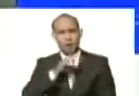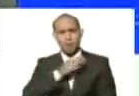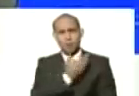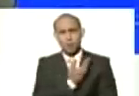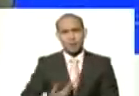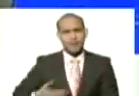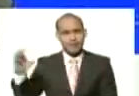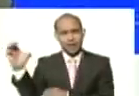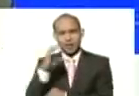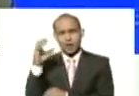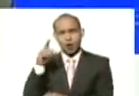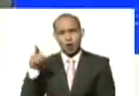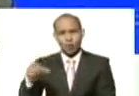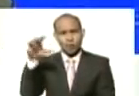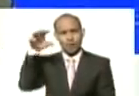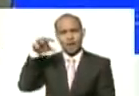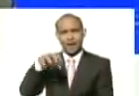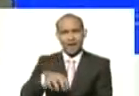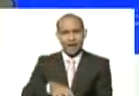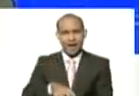colombiana, del Estado